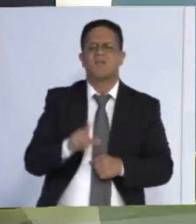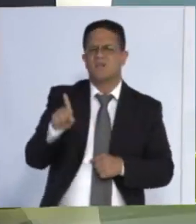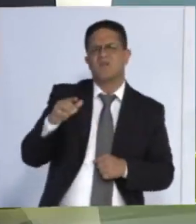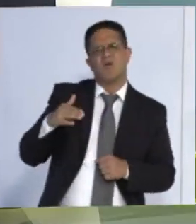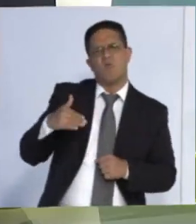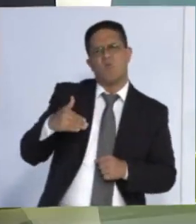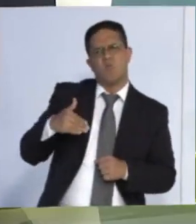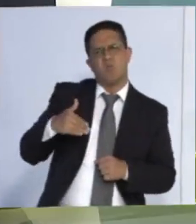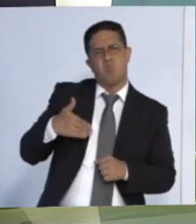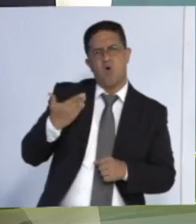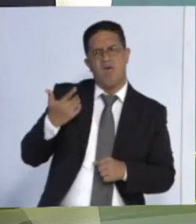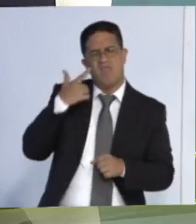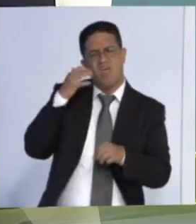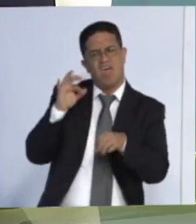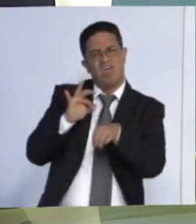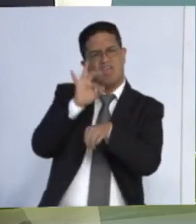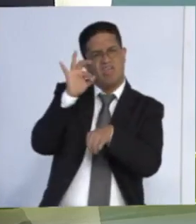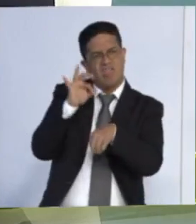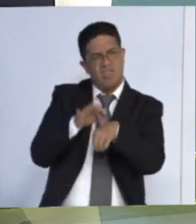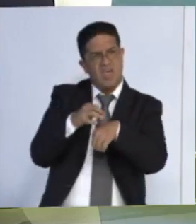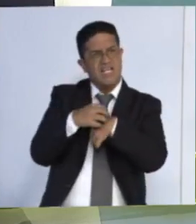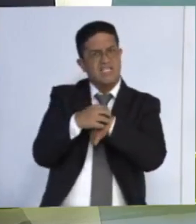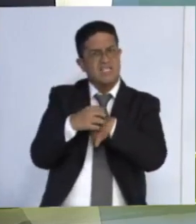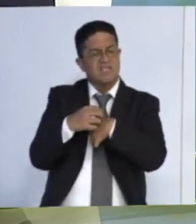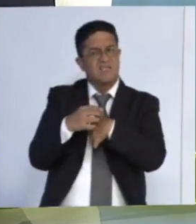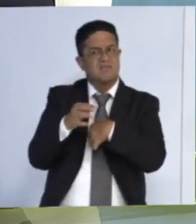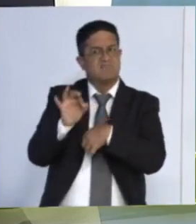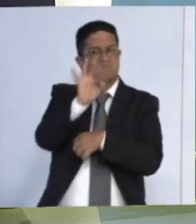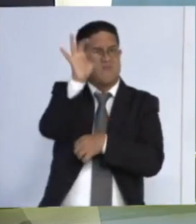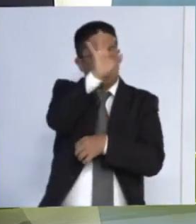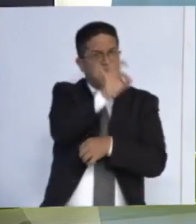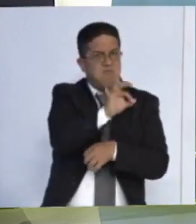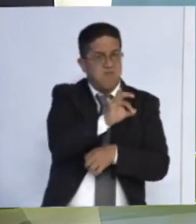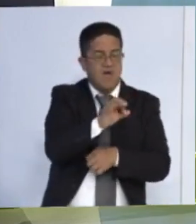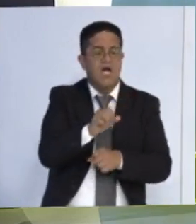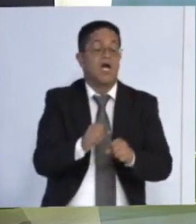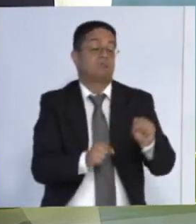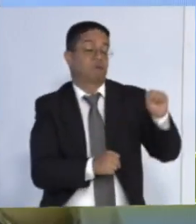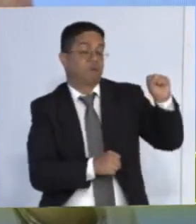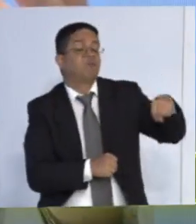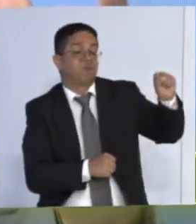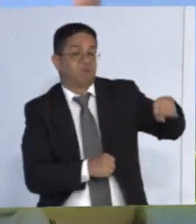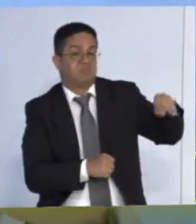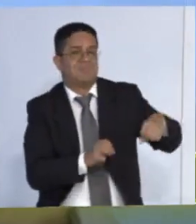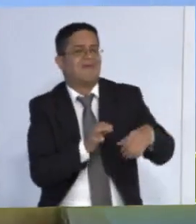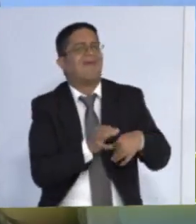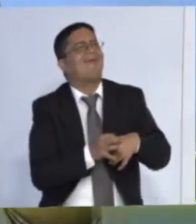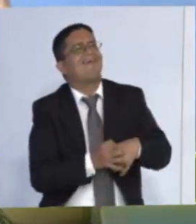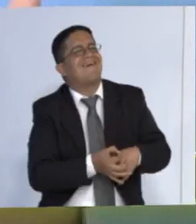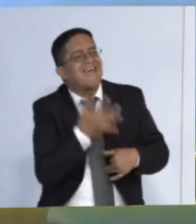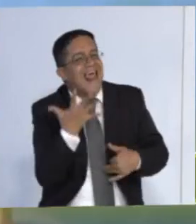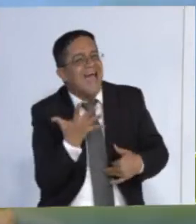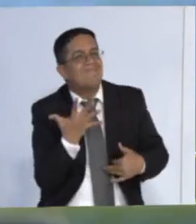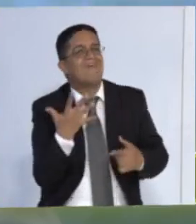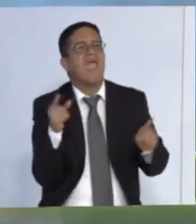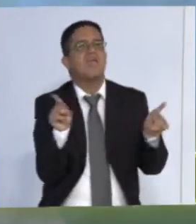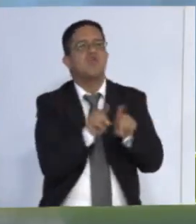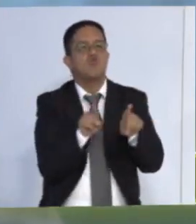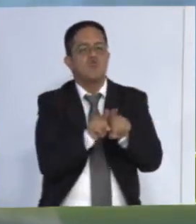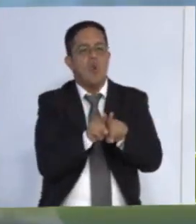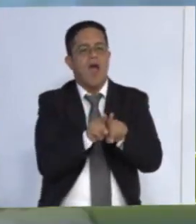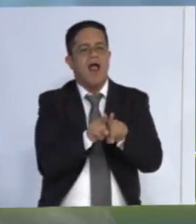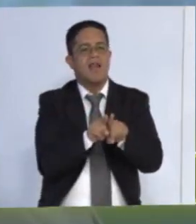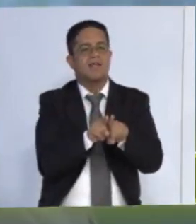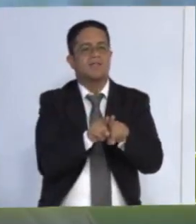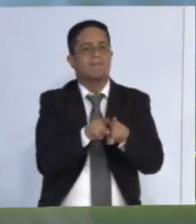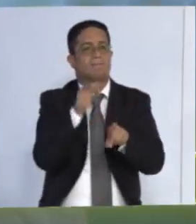a la picada de los zancudos? Sí. Claro, usualmente no es tan grave, no hace anafilaxia, no es